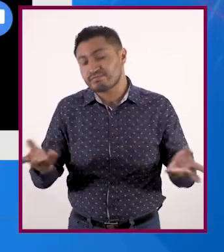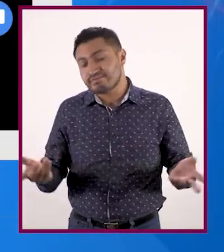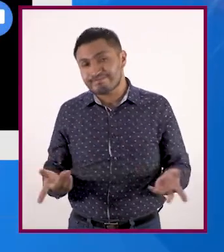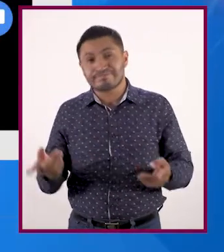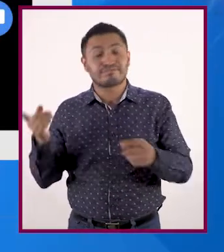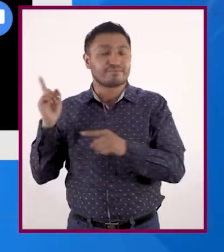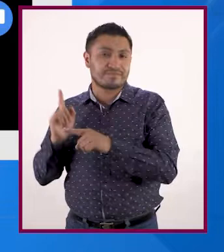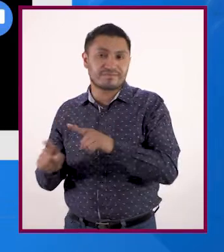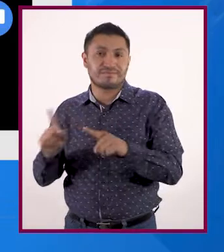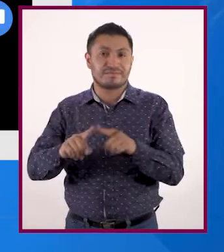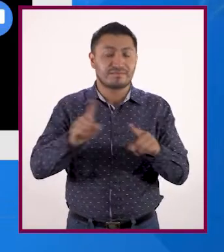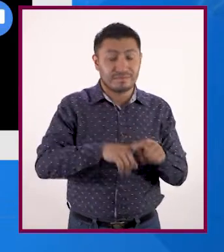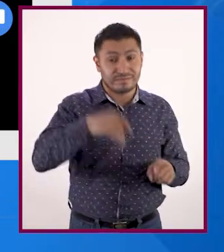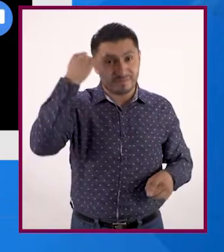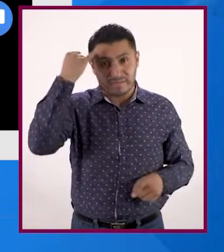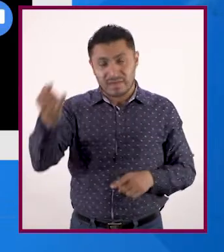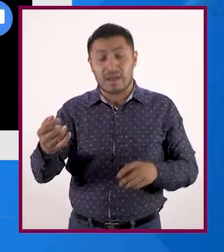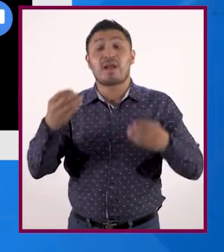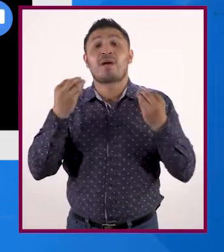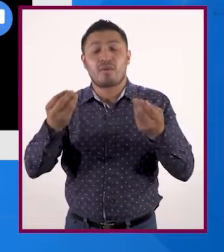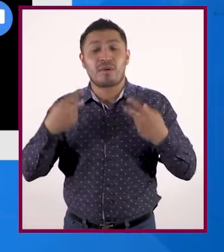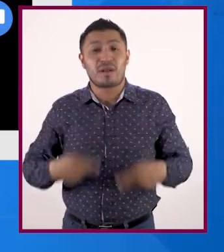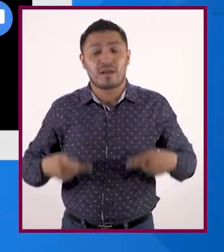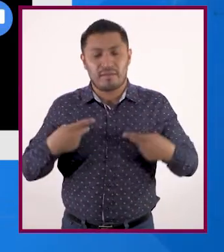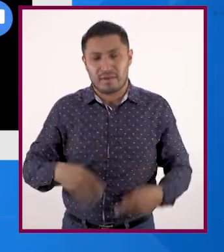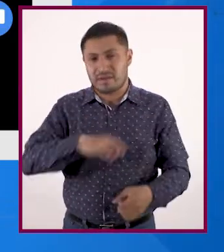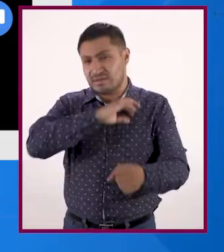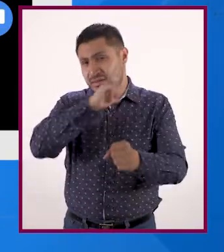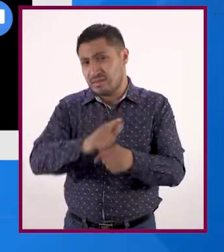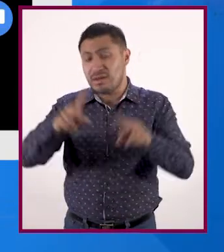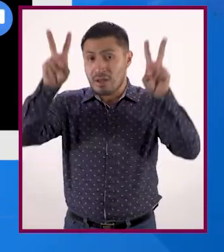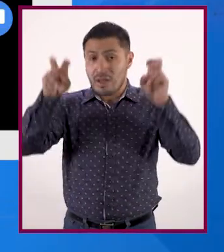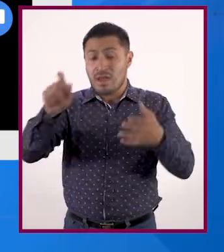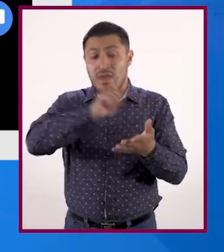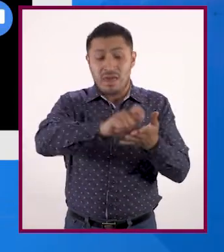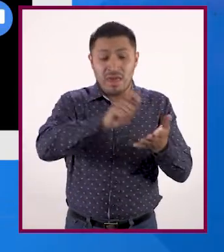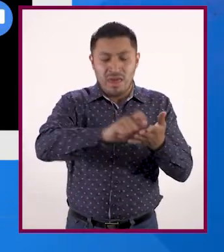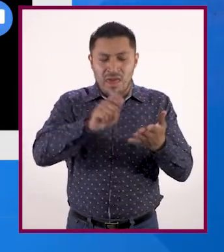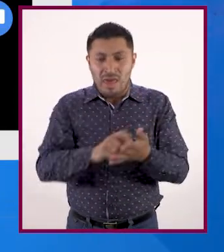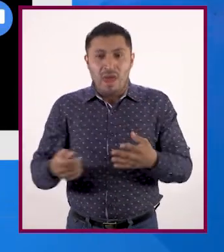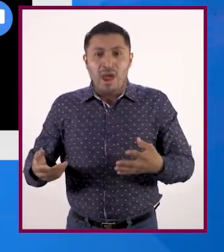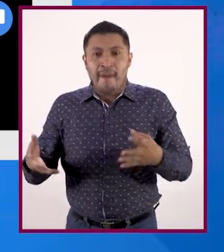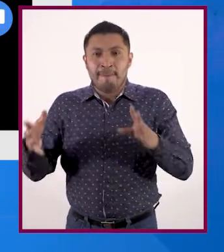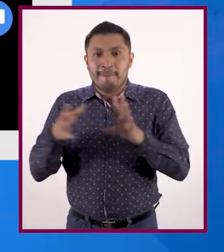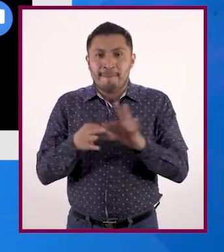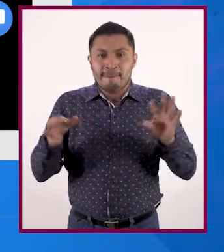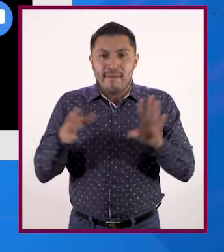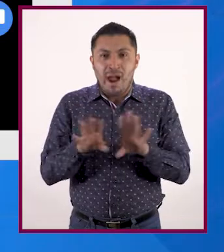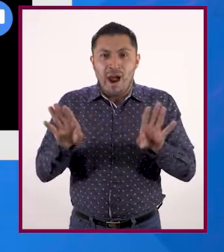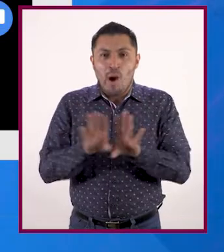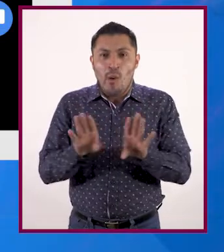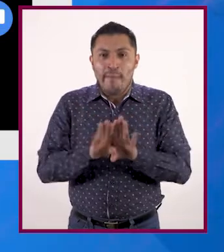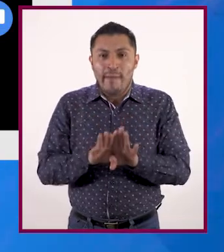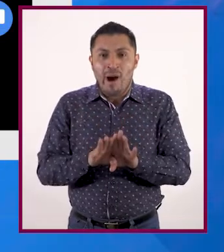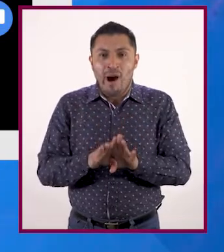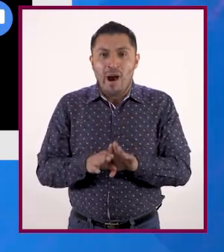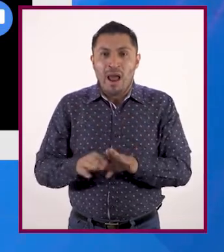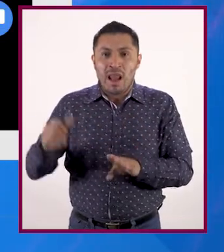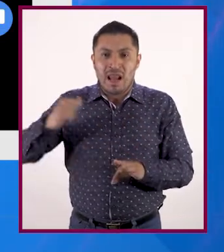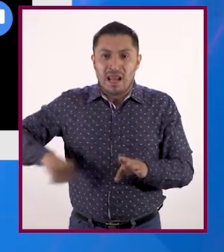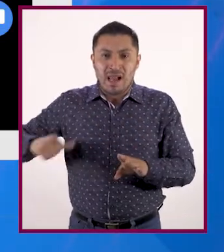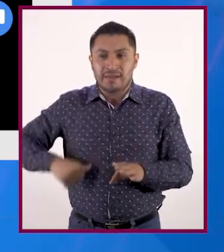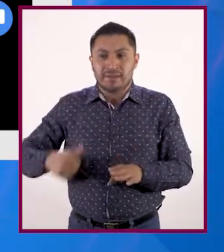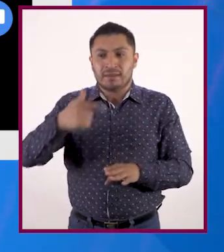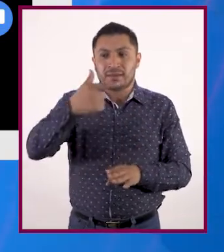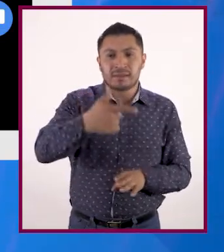diferentes ópticas varios autores o especialistas en el tema empezando precisamente por los grandes clásicos como